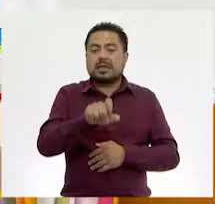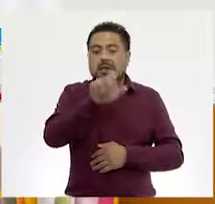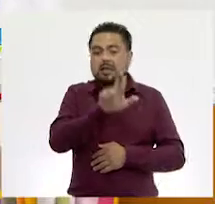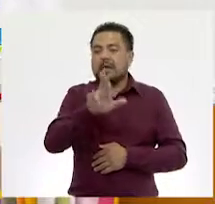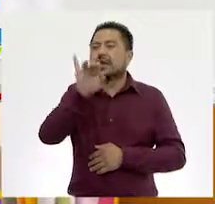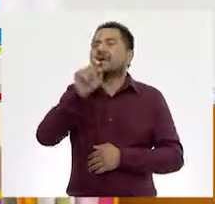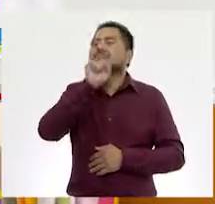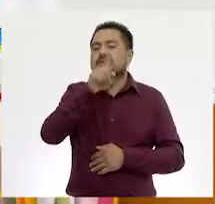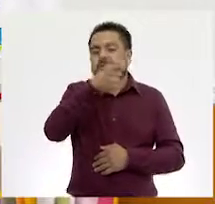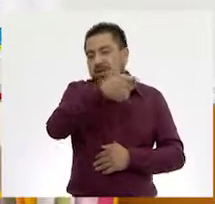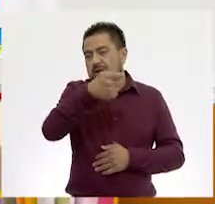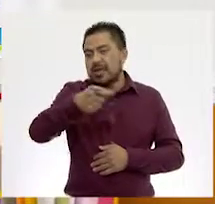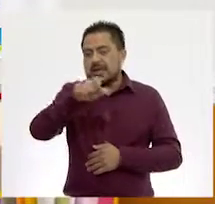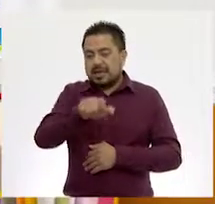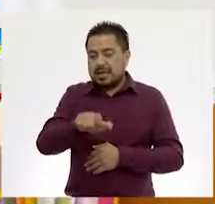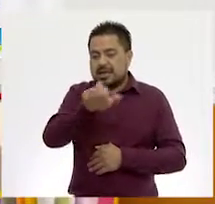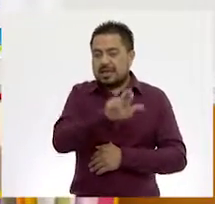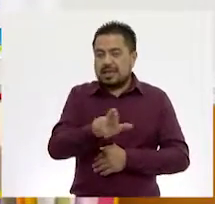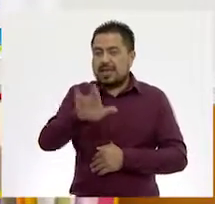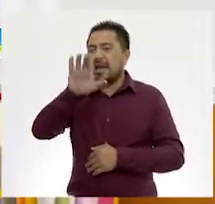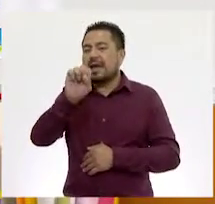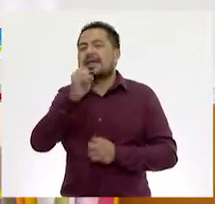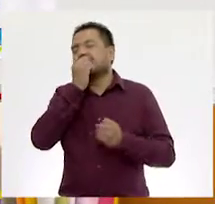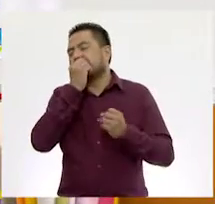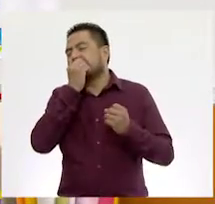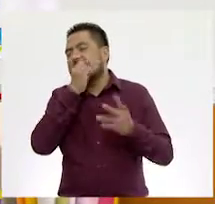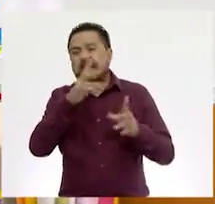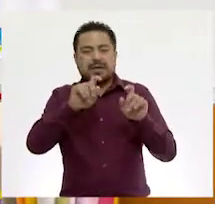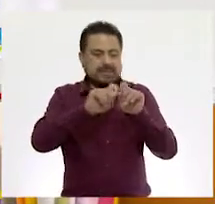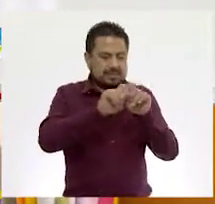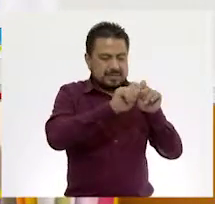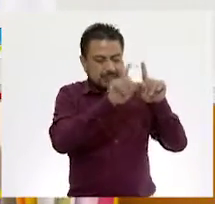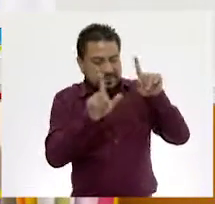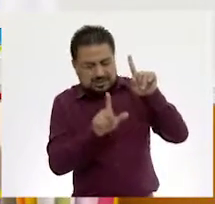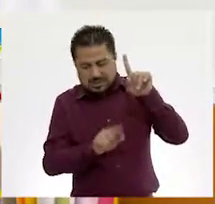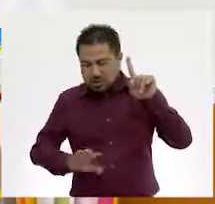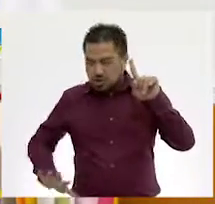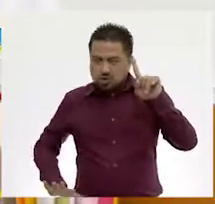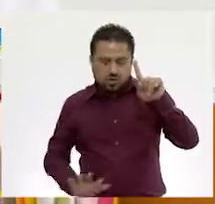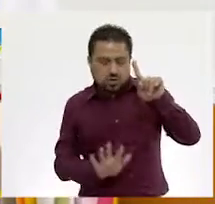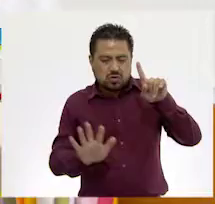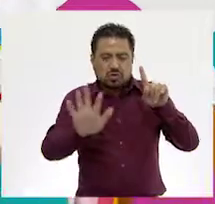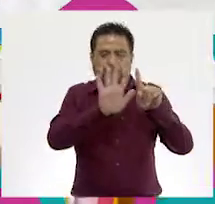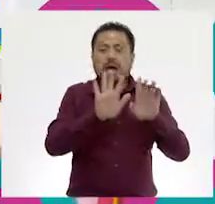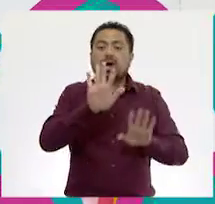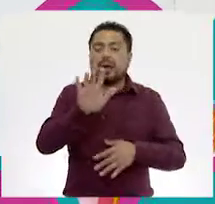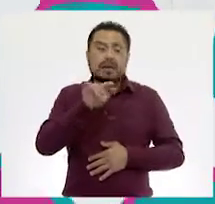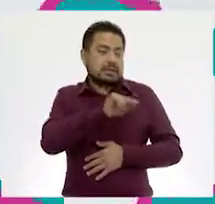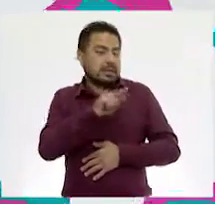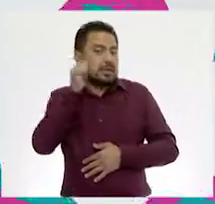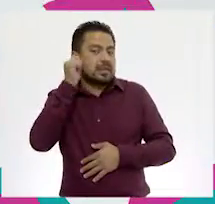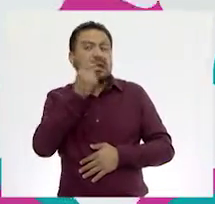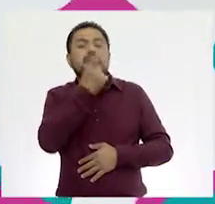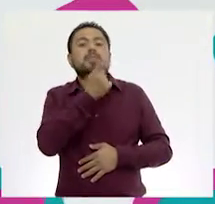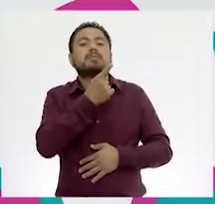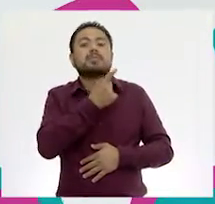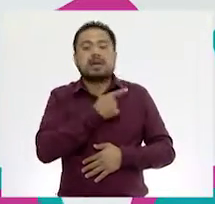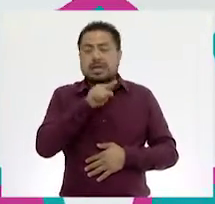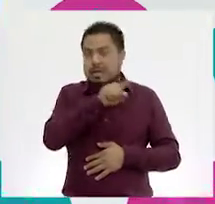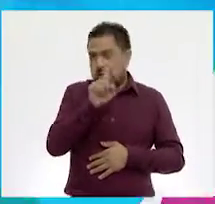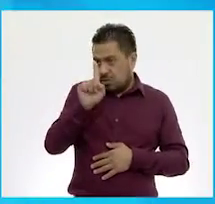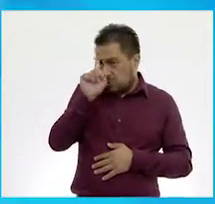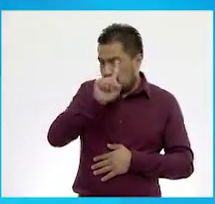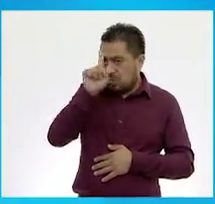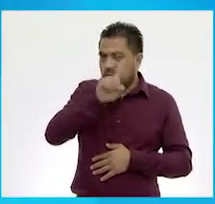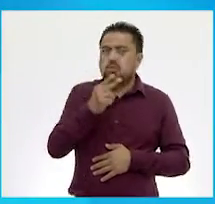Así que saludos a Quintana Roo y a toda la hermosa República Mexicana. Marisol desde Tabasco nos dice que ella